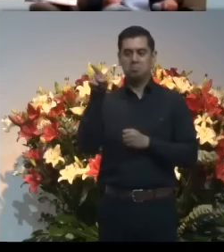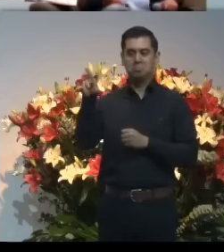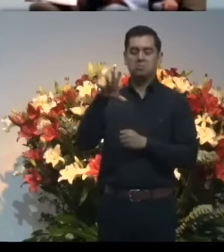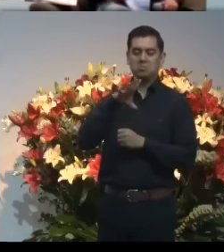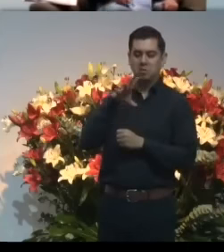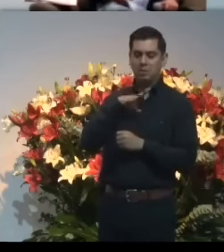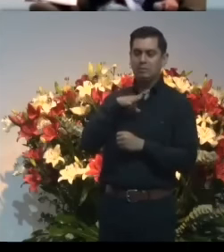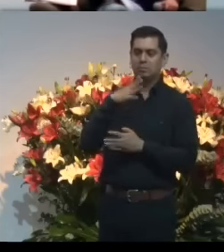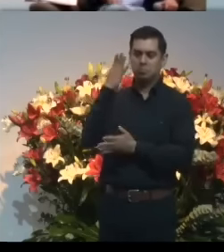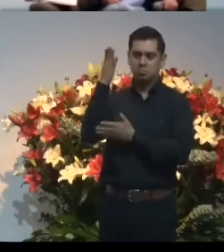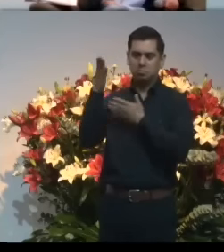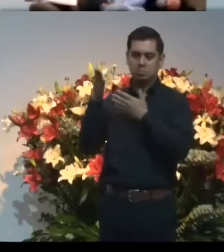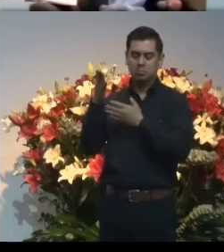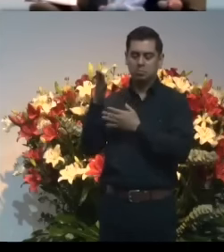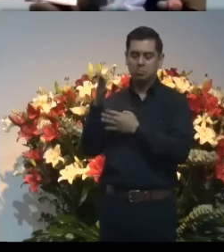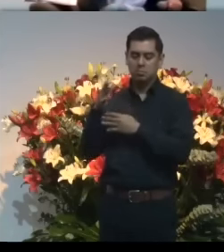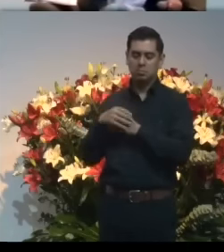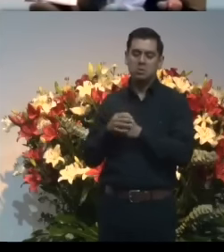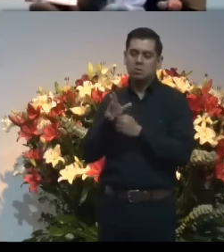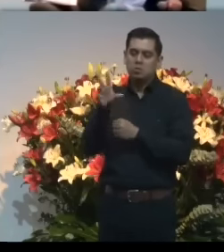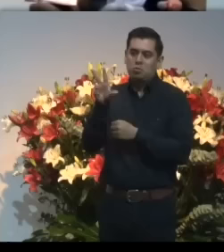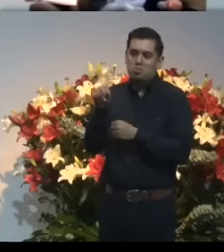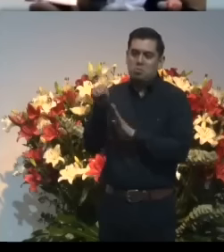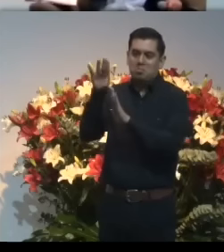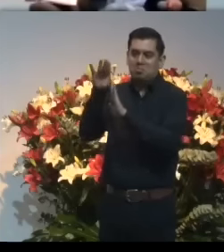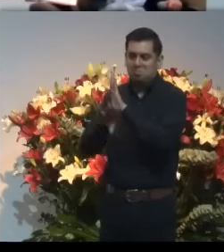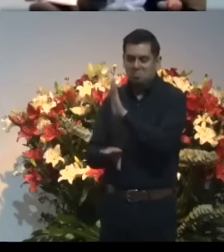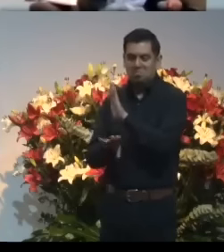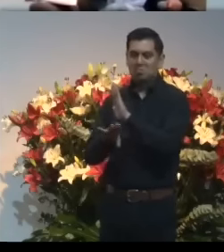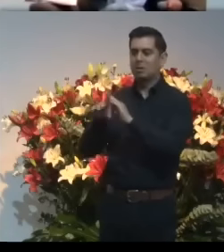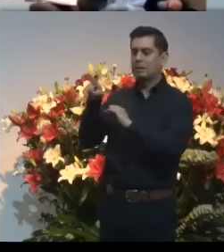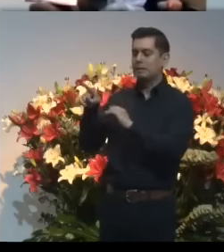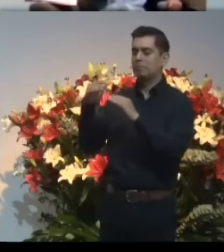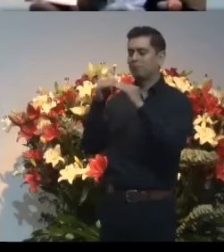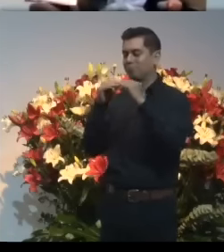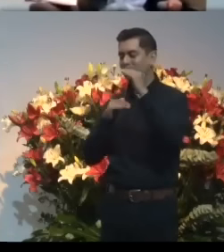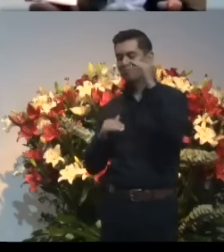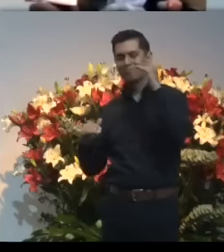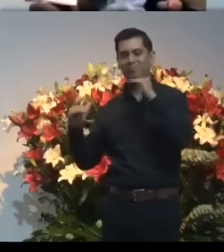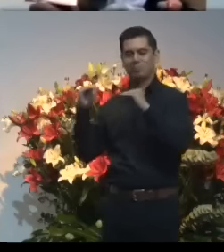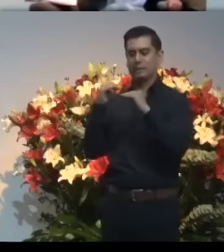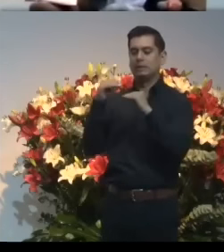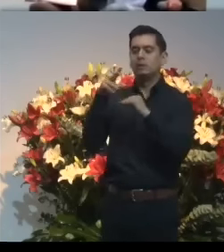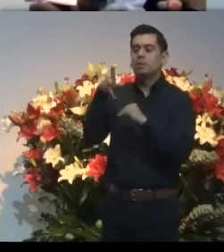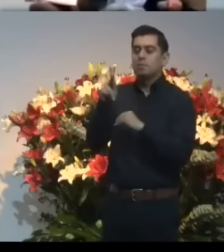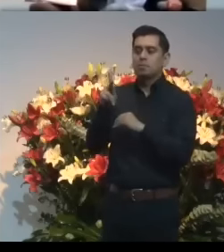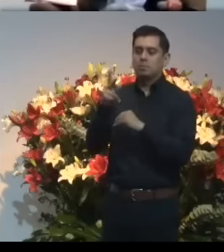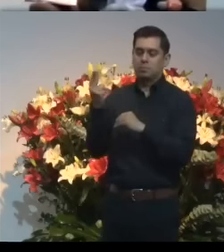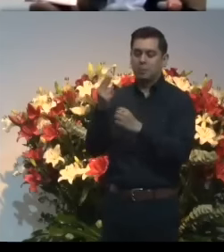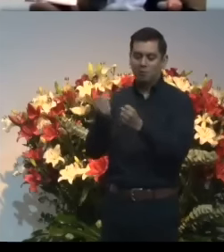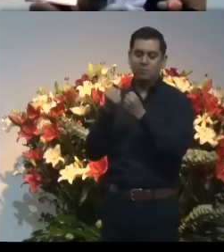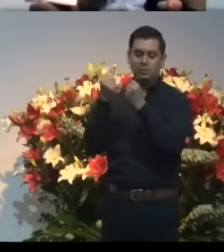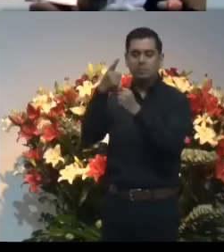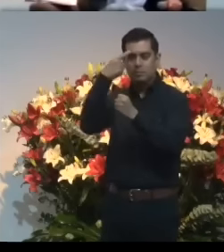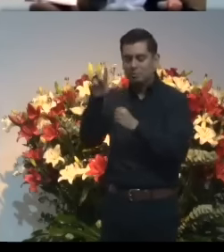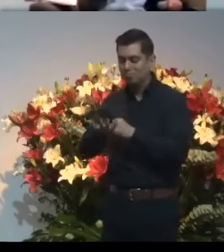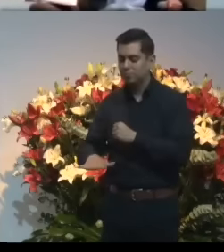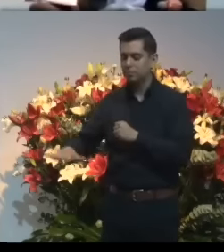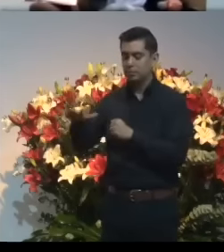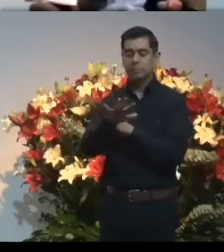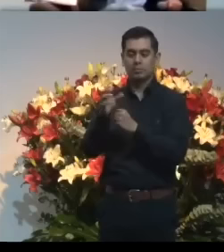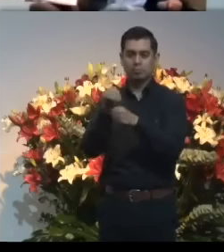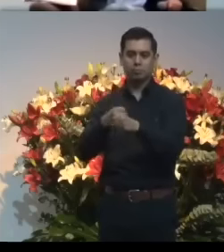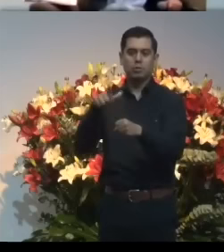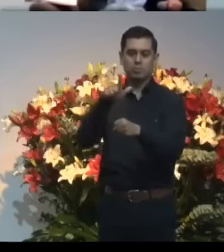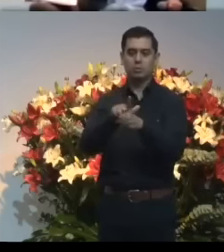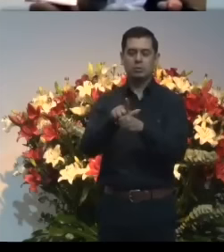pueden llegar a no reducir la desigualdad de oportunidades, sino fortalecerla. Y fortalecer la segregación por origen social. ¿Nos